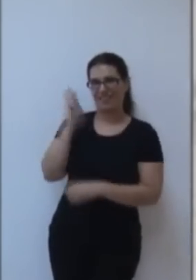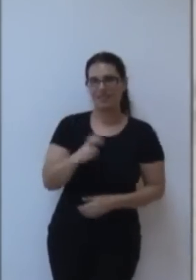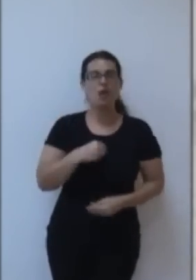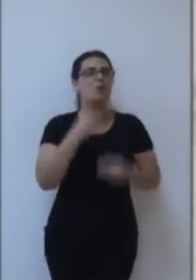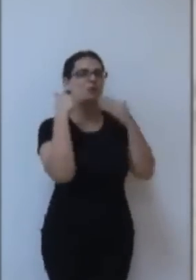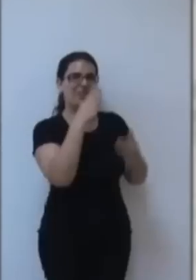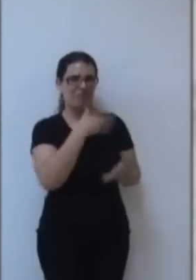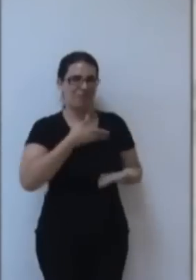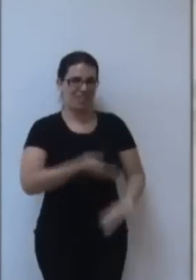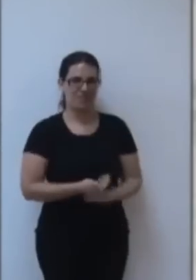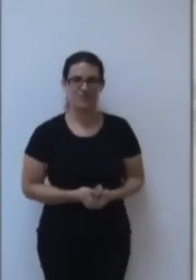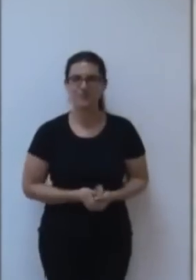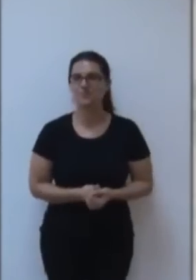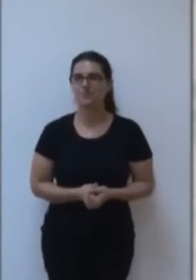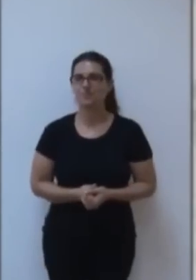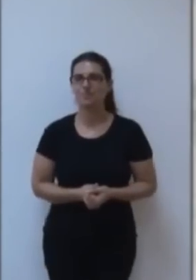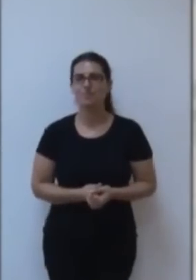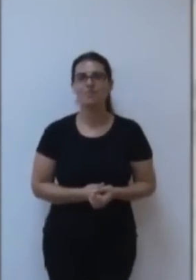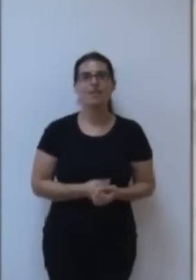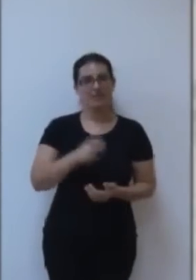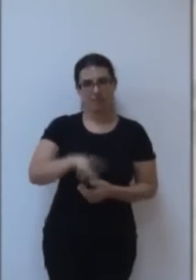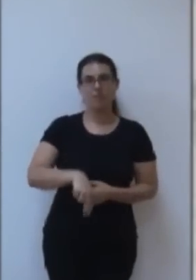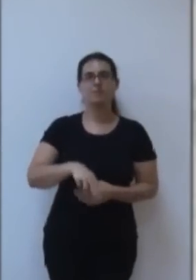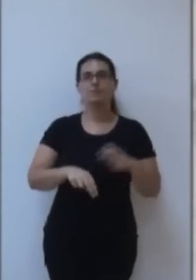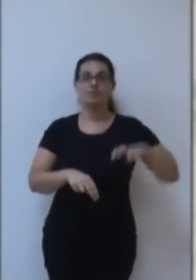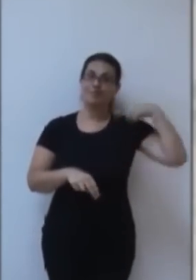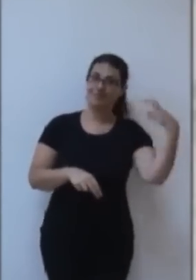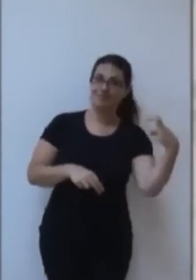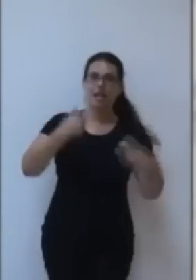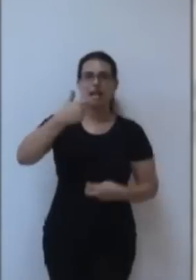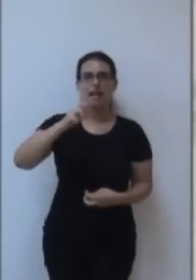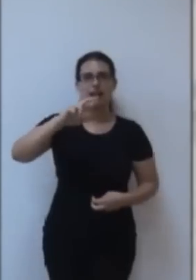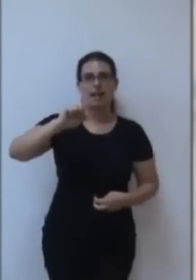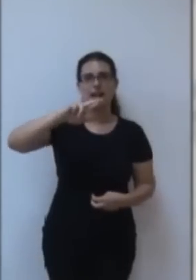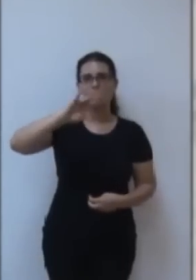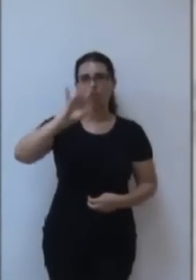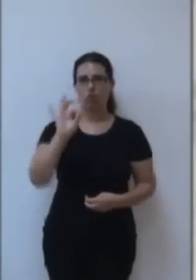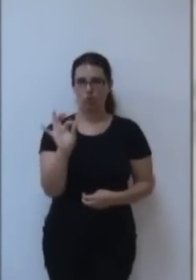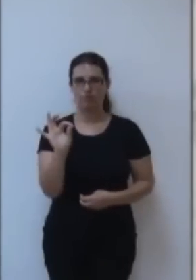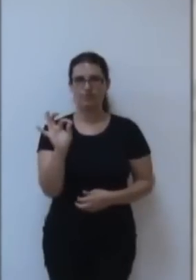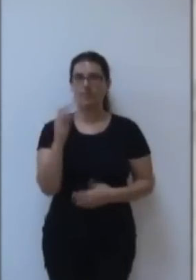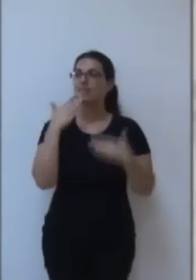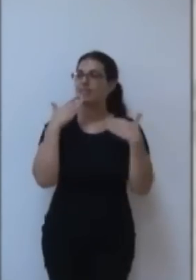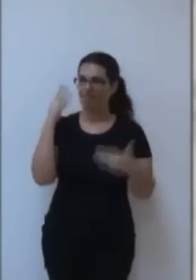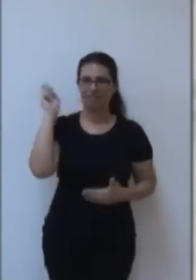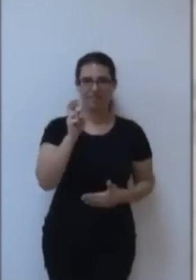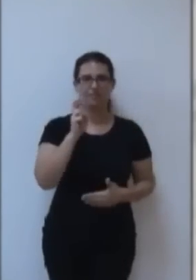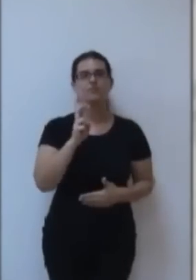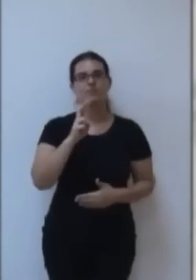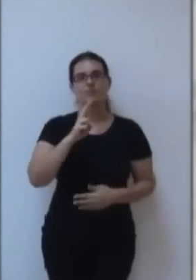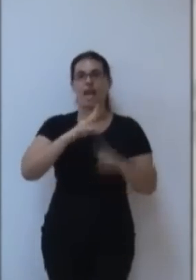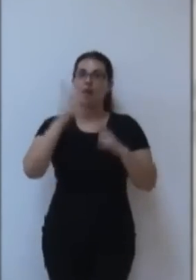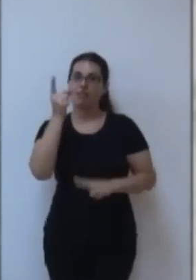por la invitación. Asimismo, bueno, pues a su lado también tenemos a Gerardo Gracias por venir. Gerardo